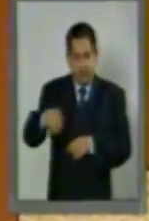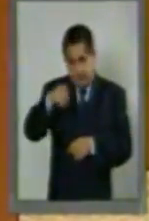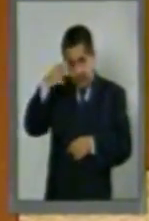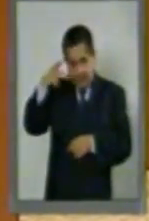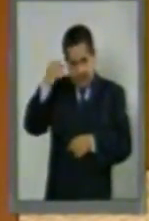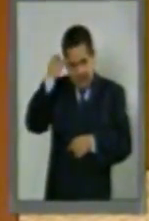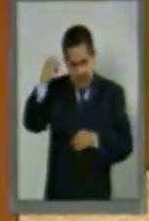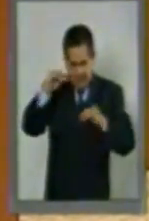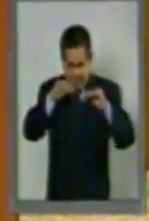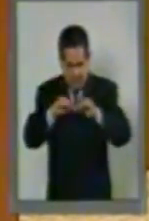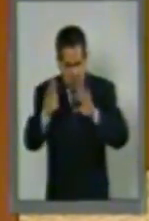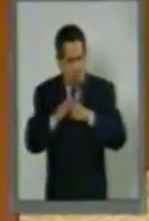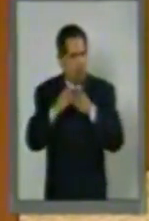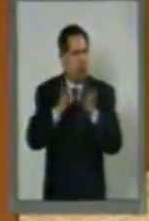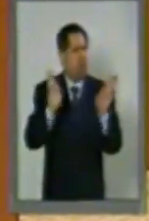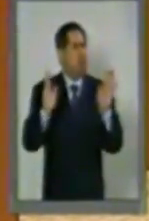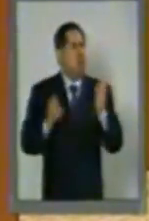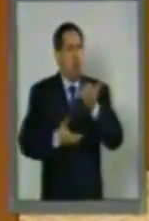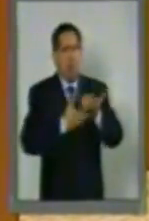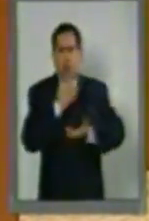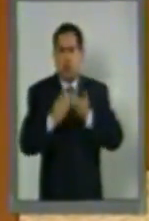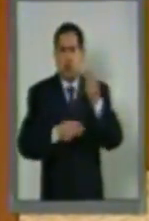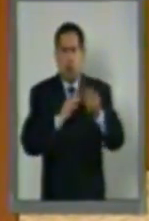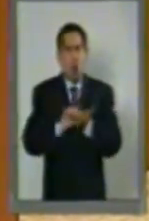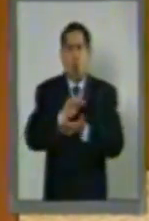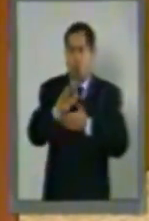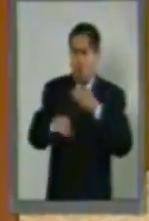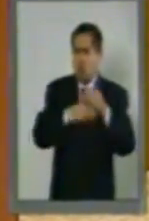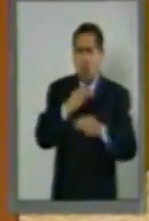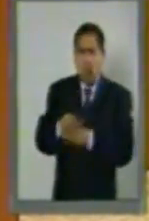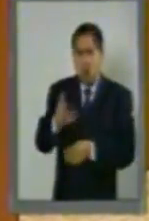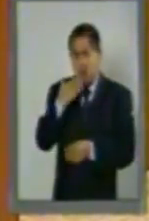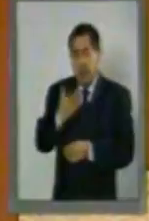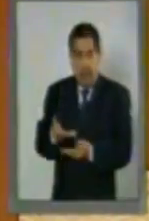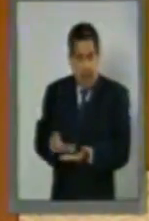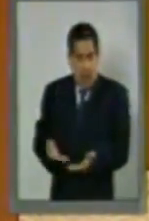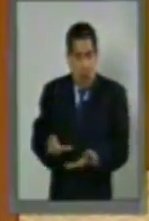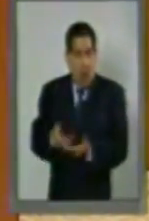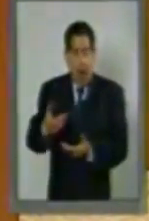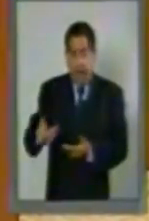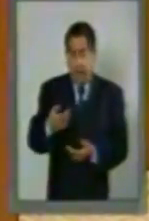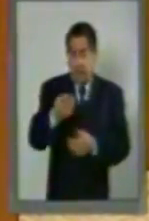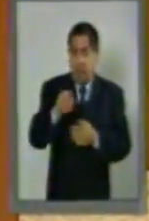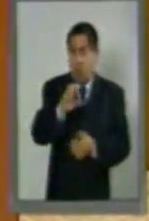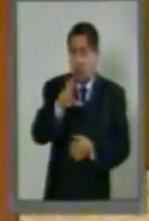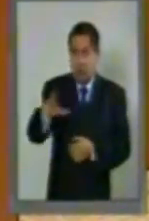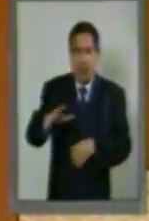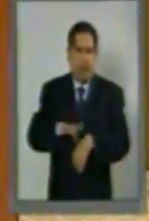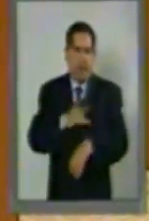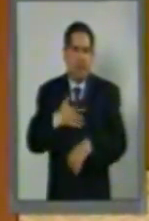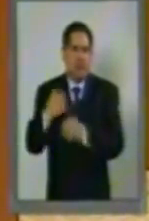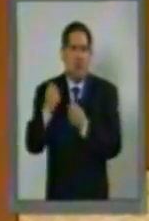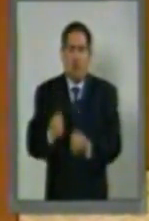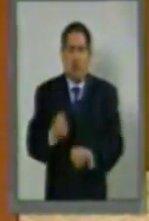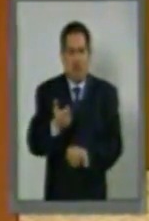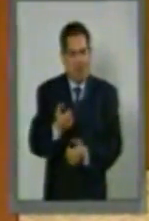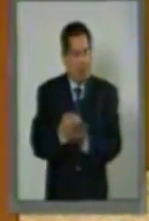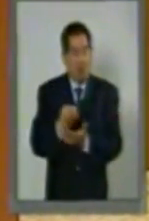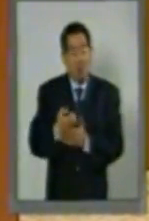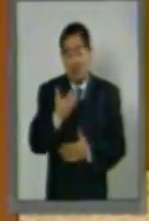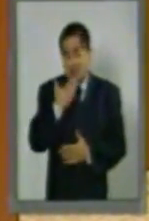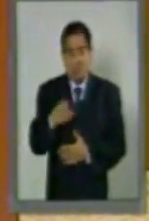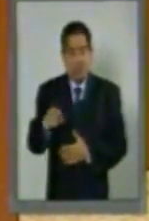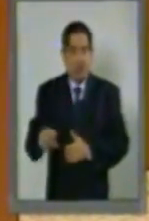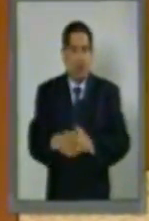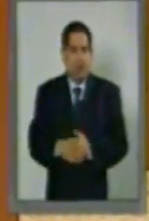estrategia orientada a la apertura comercial y a la inversión extranjera, por lo que hoy es una de las economías más sólidas de la región. De